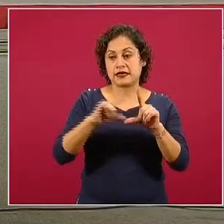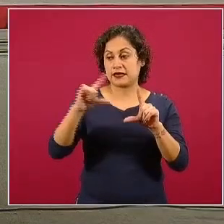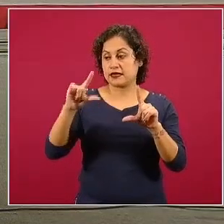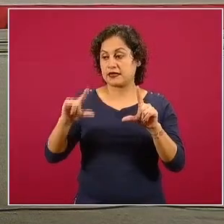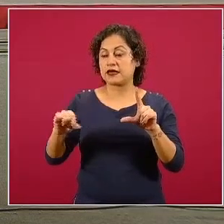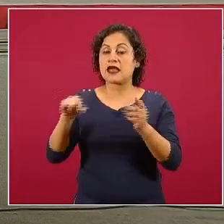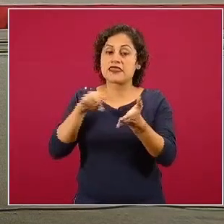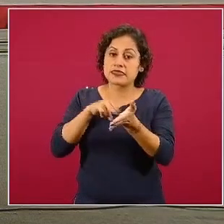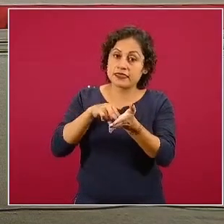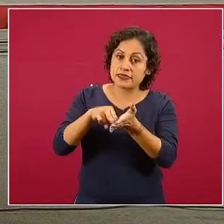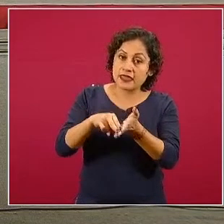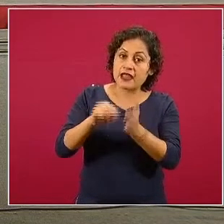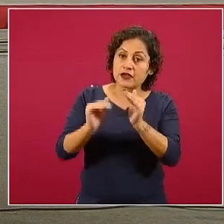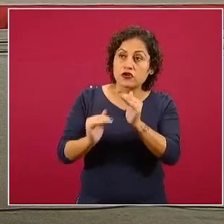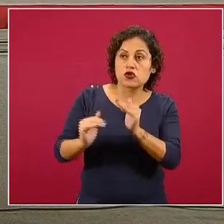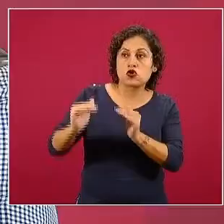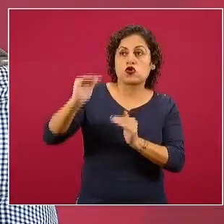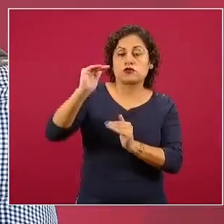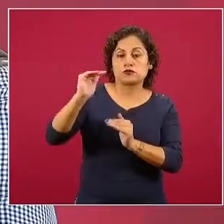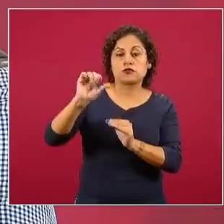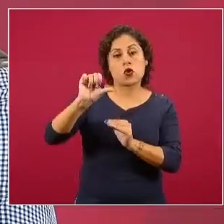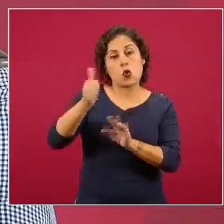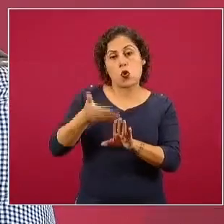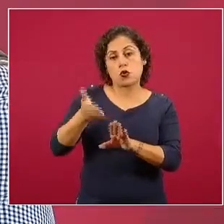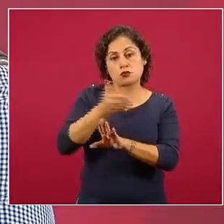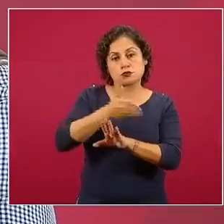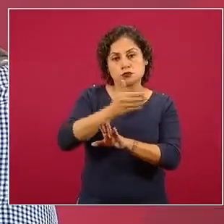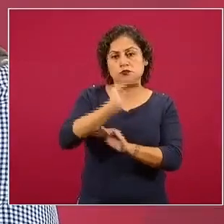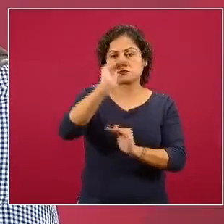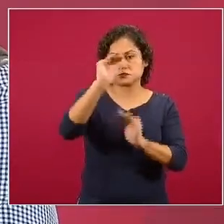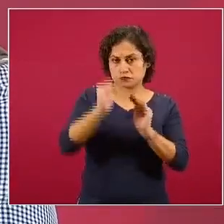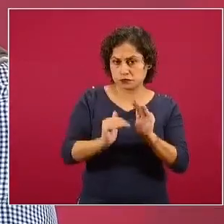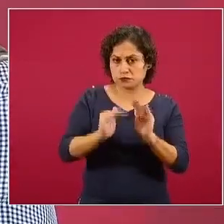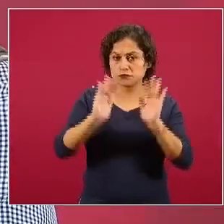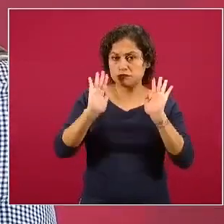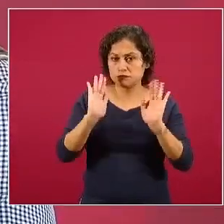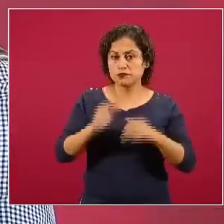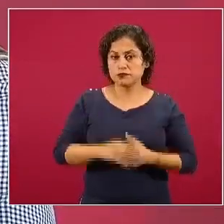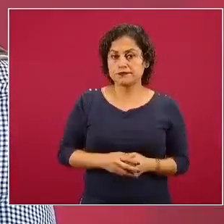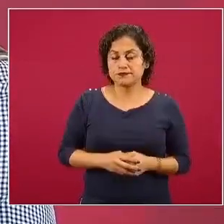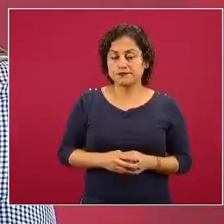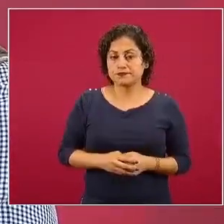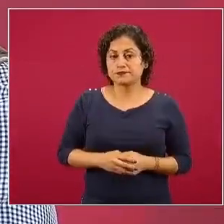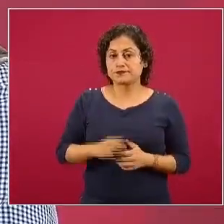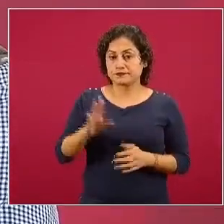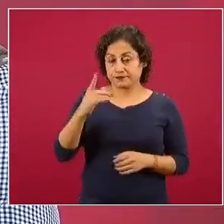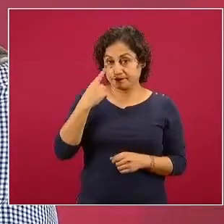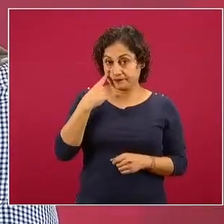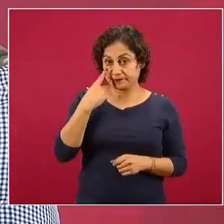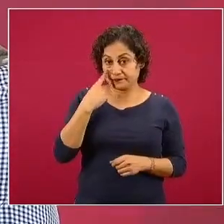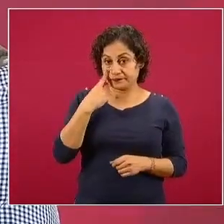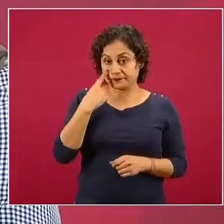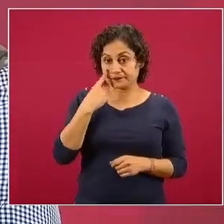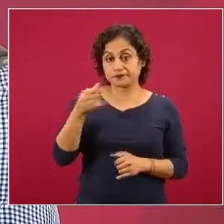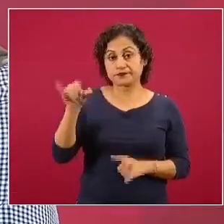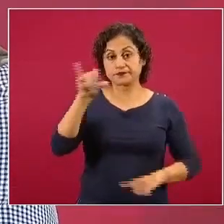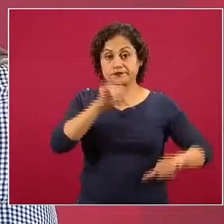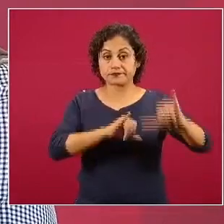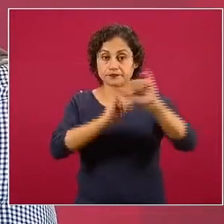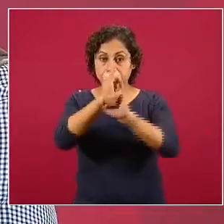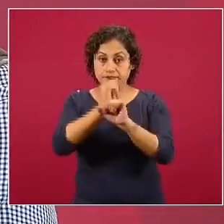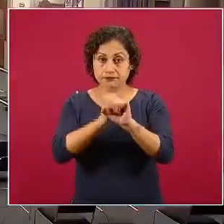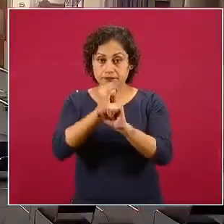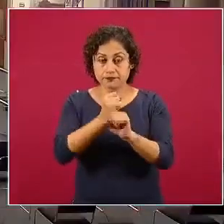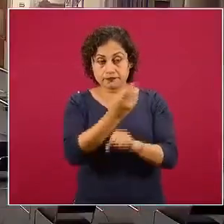negro más alta que, digamos, en las semanas anteriores. Las muestras que provienen, lógicamente,